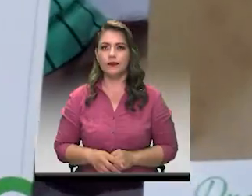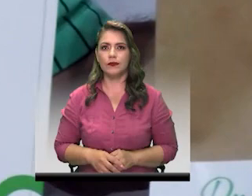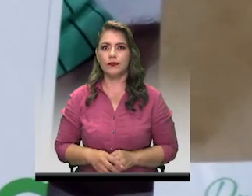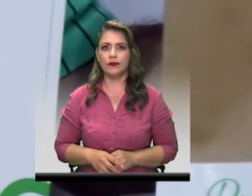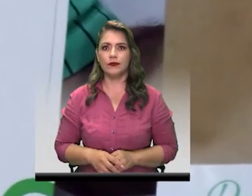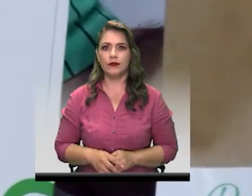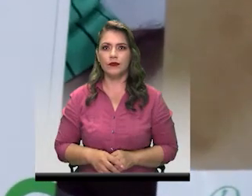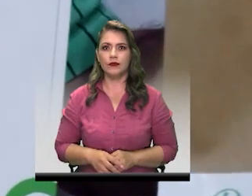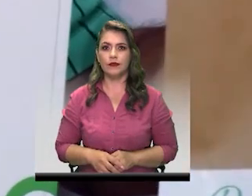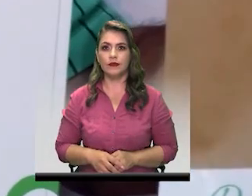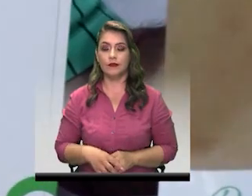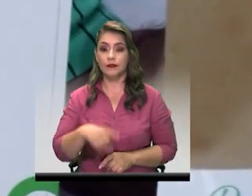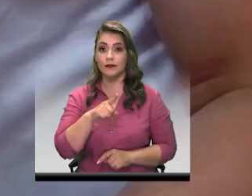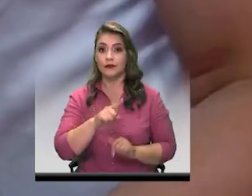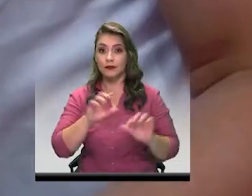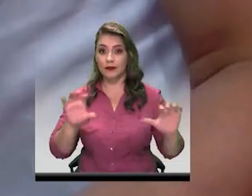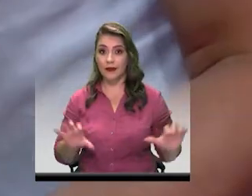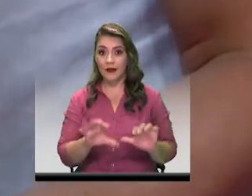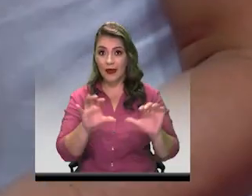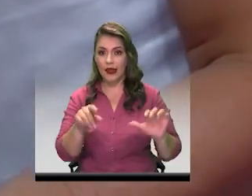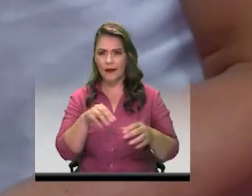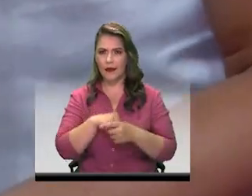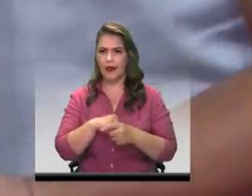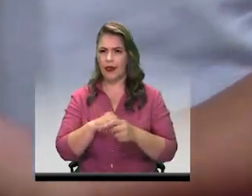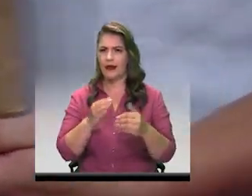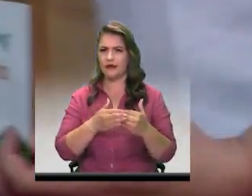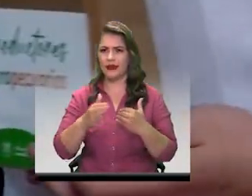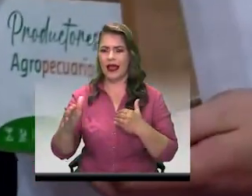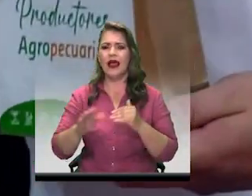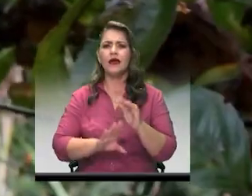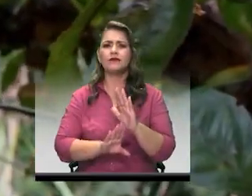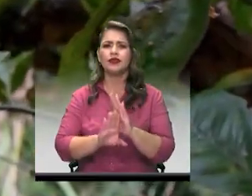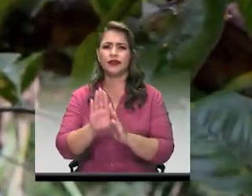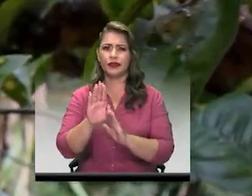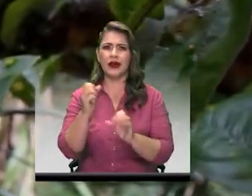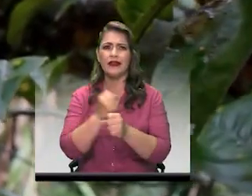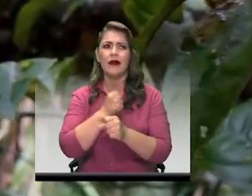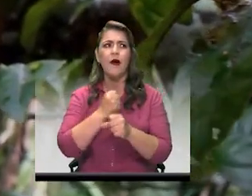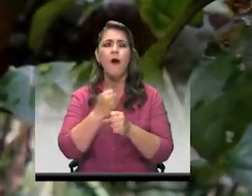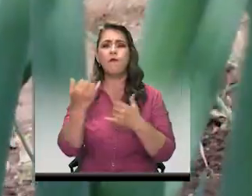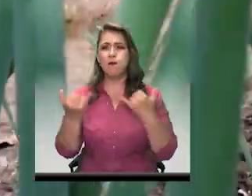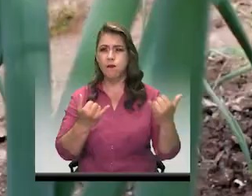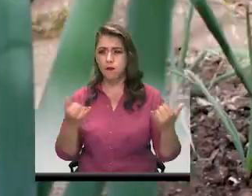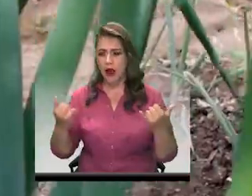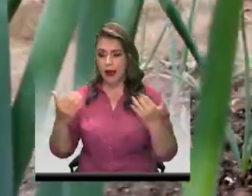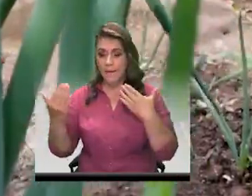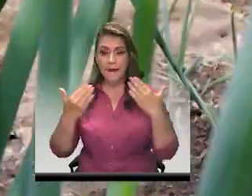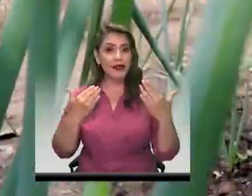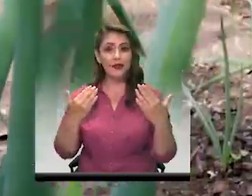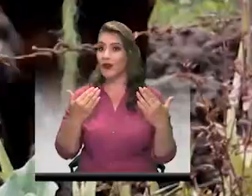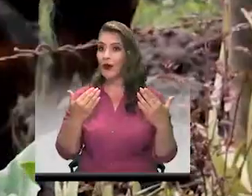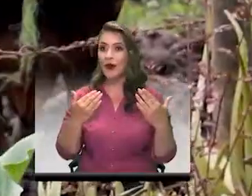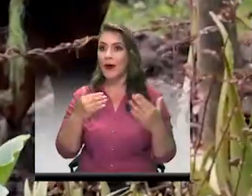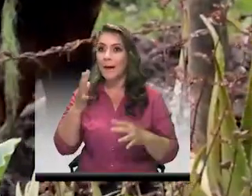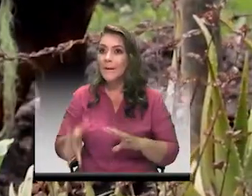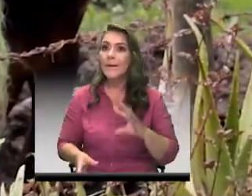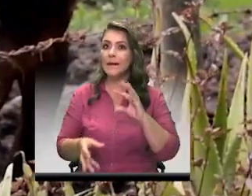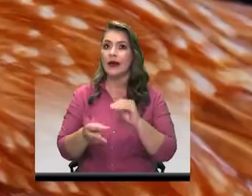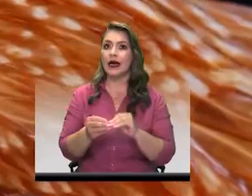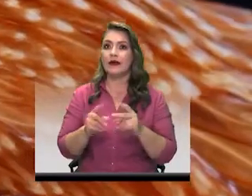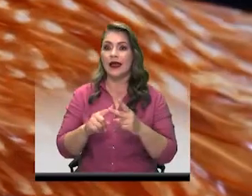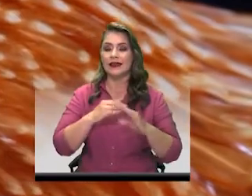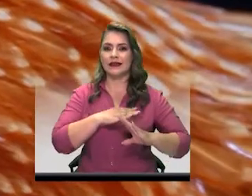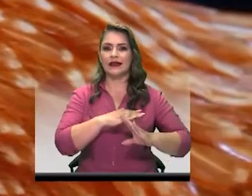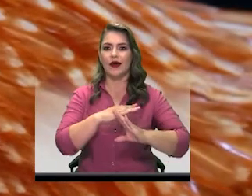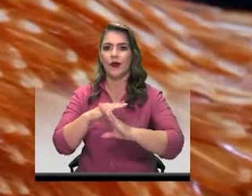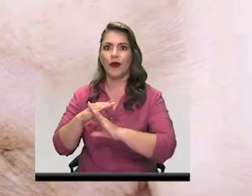Con estas acciones no solo le apostamos al desarrollo de las unidades productivas campesinas, sino que también fortalecemos la seguridad